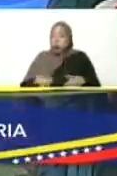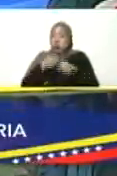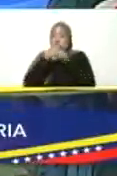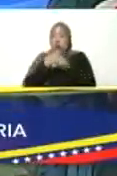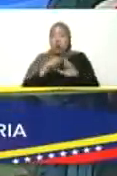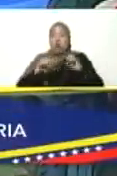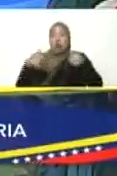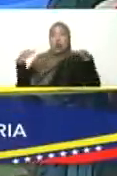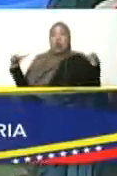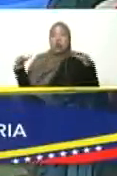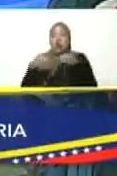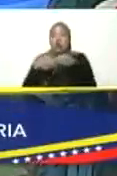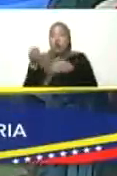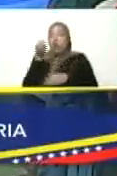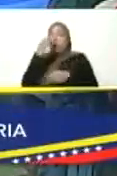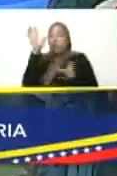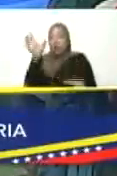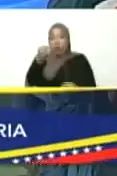los CLAP.